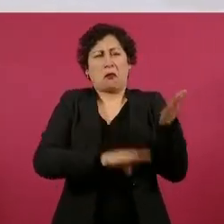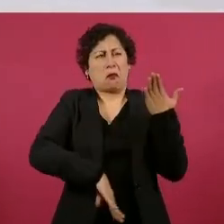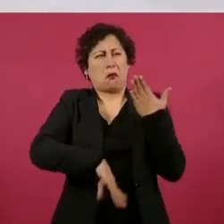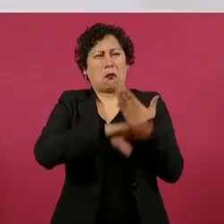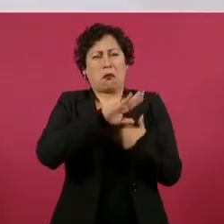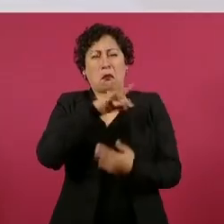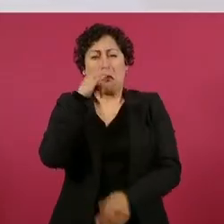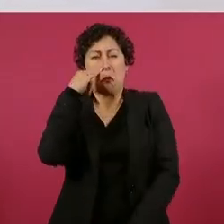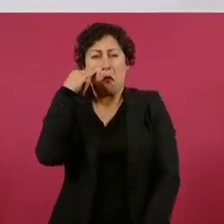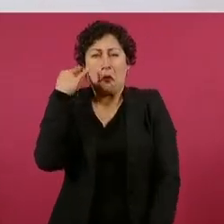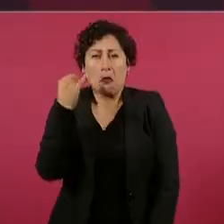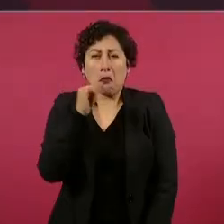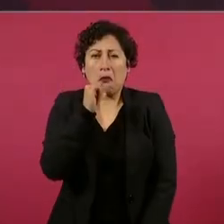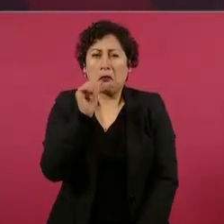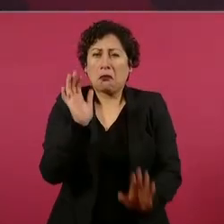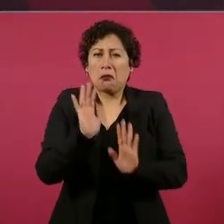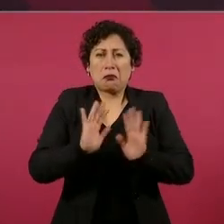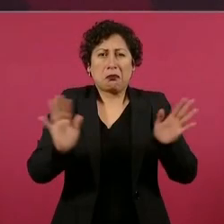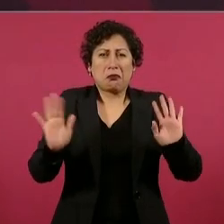Entonces, no me afecta.